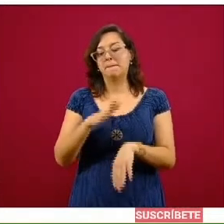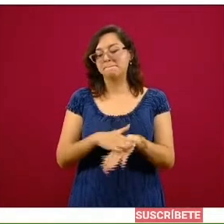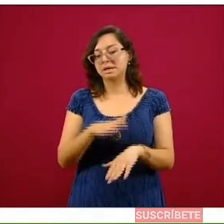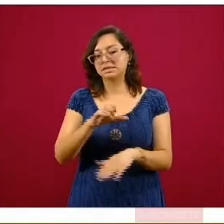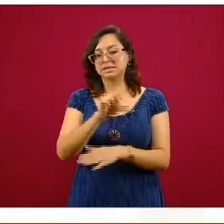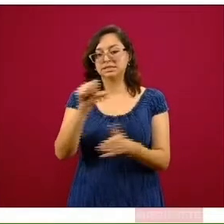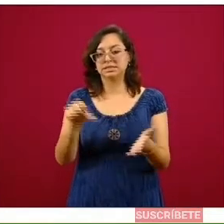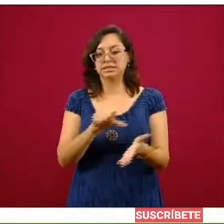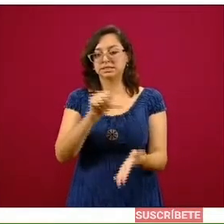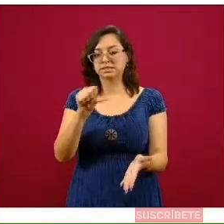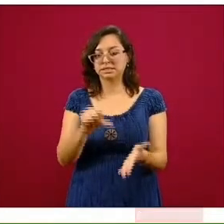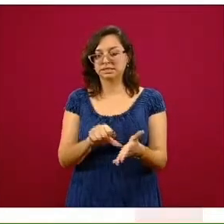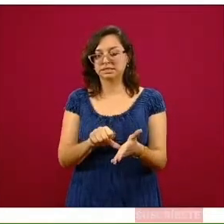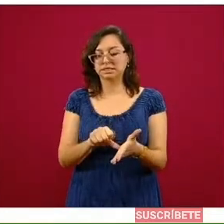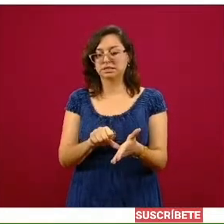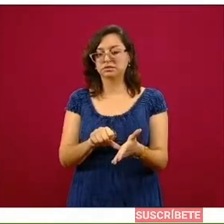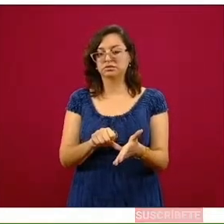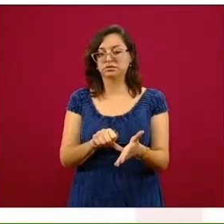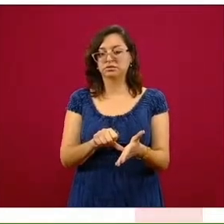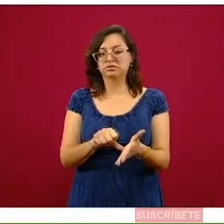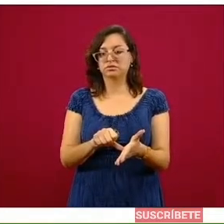zona centro y en la zona